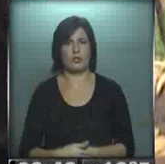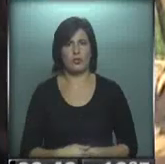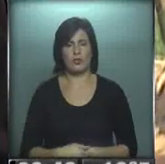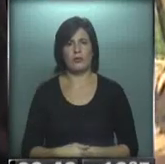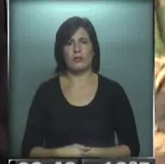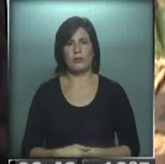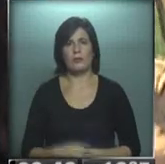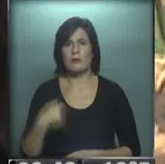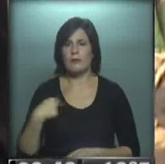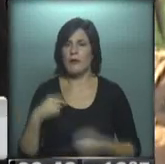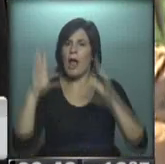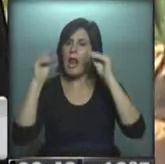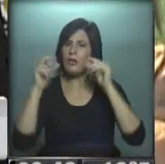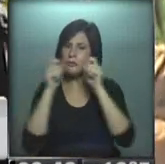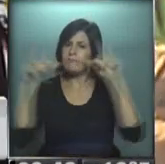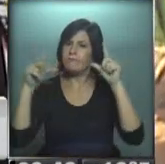Y me desvelé